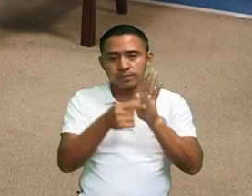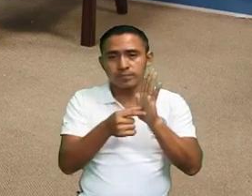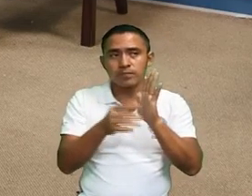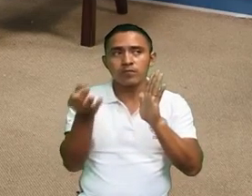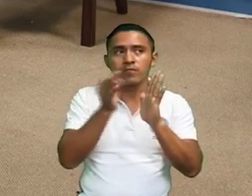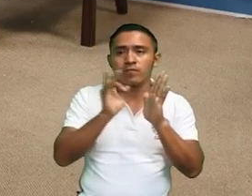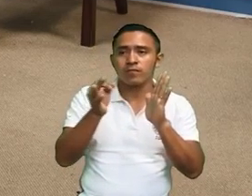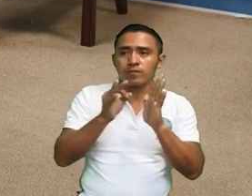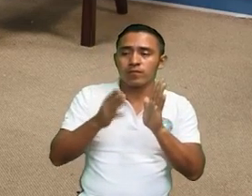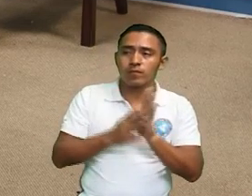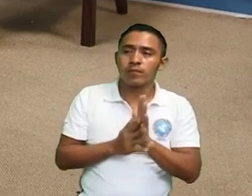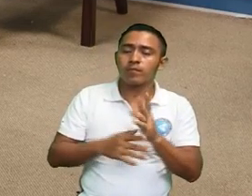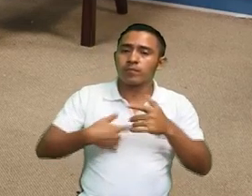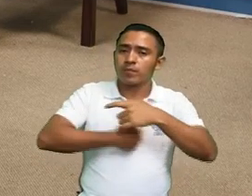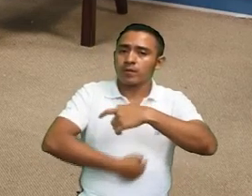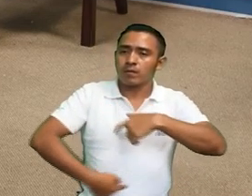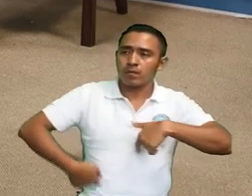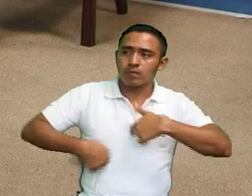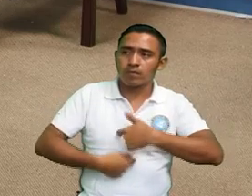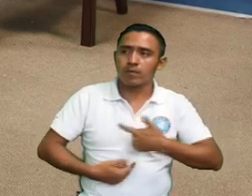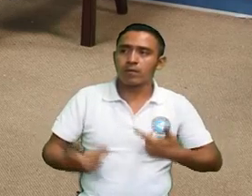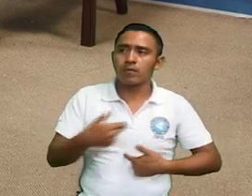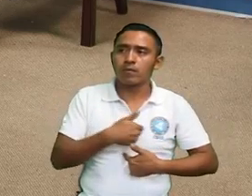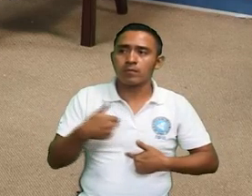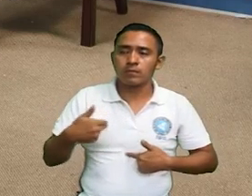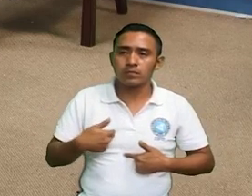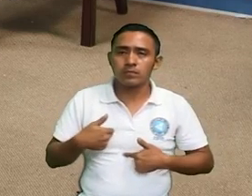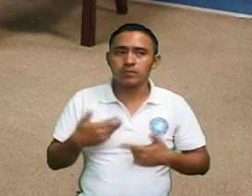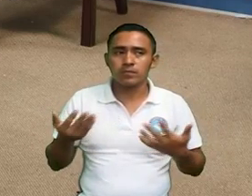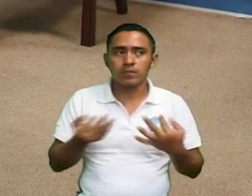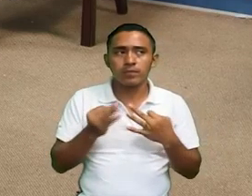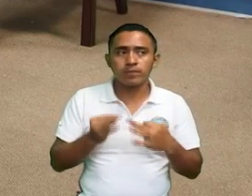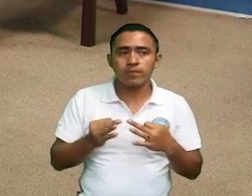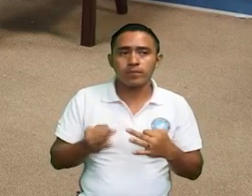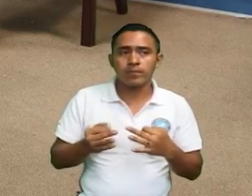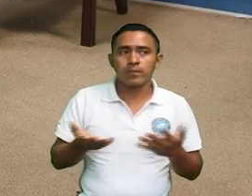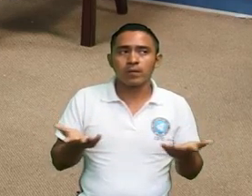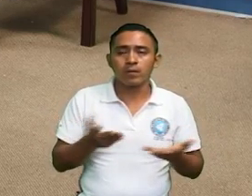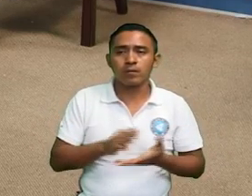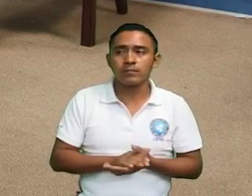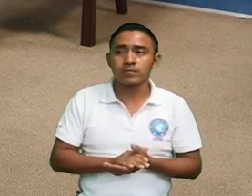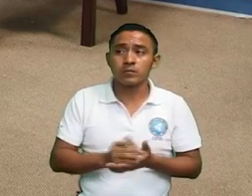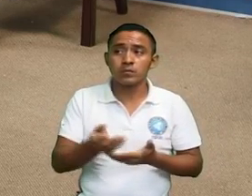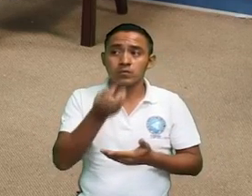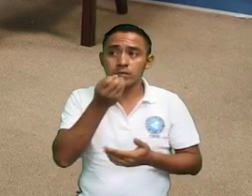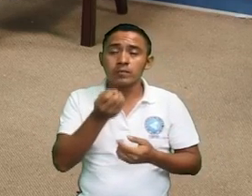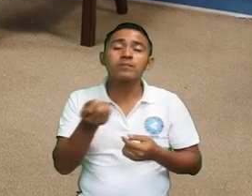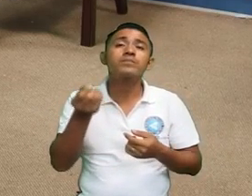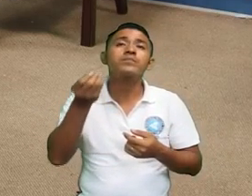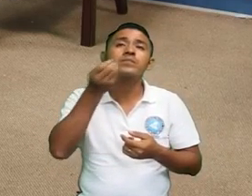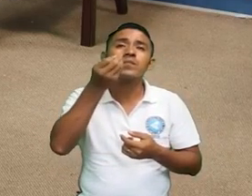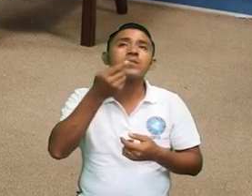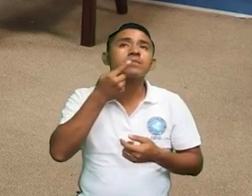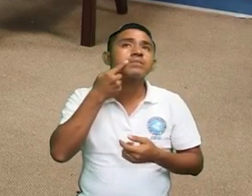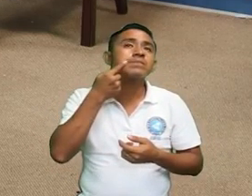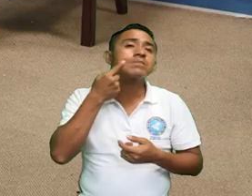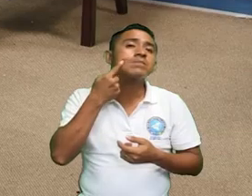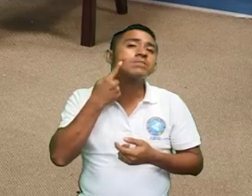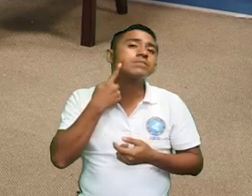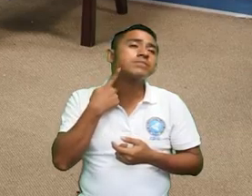digestivo. ¿Cómo hacemos nosotros desde que un alimento entra a nuestra